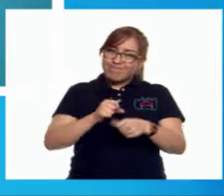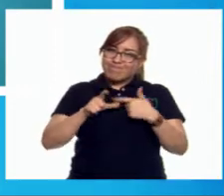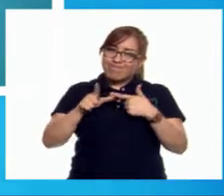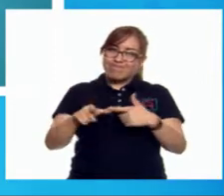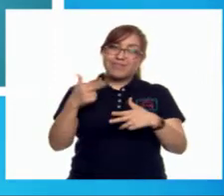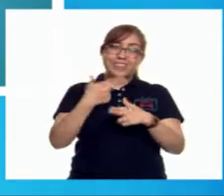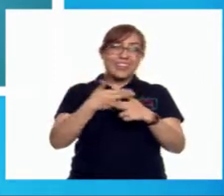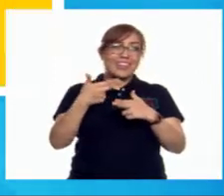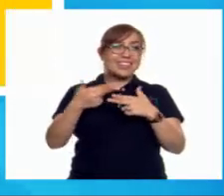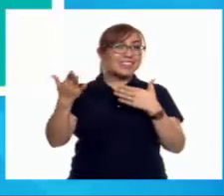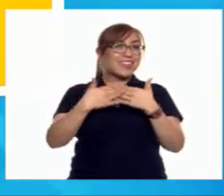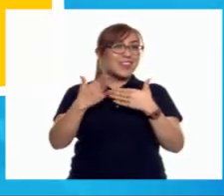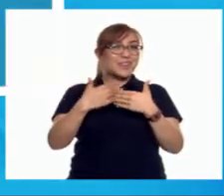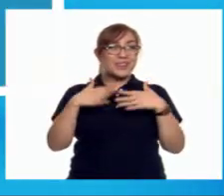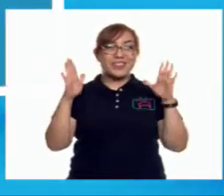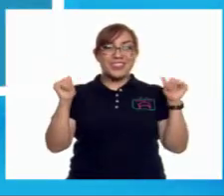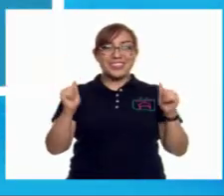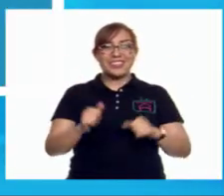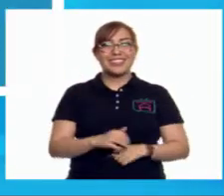próxima!